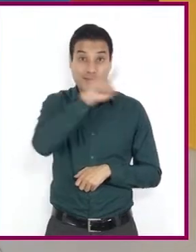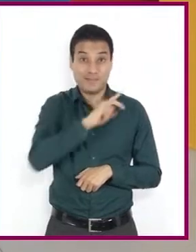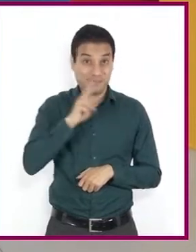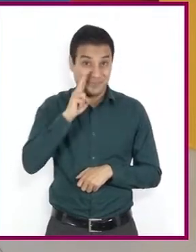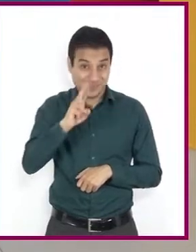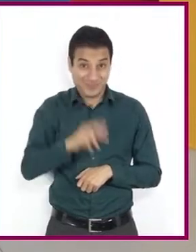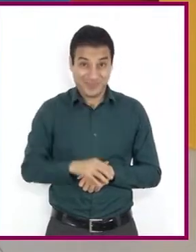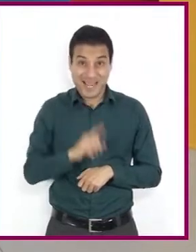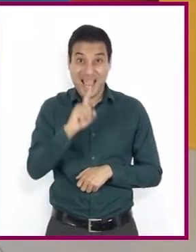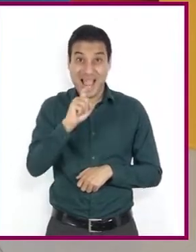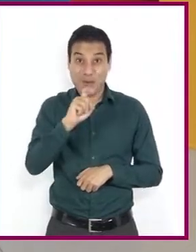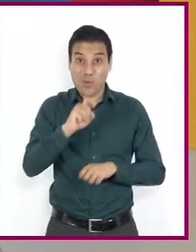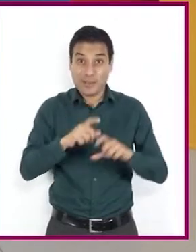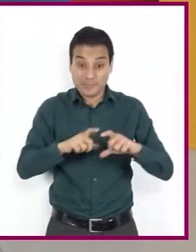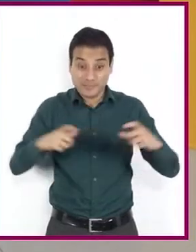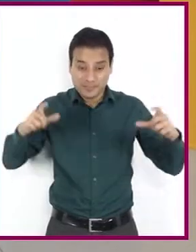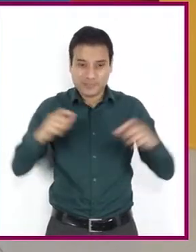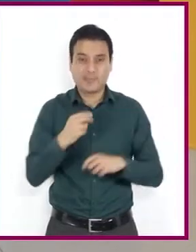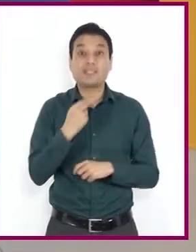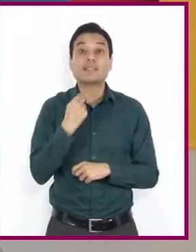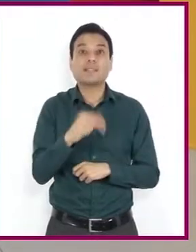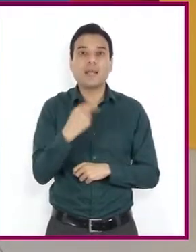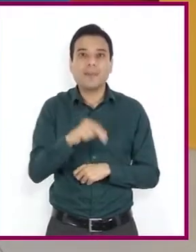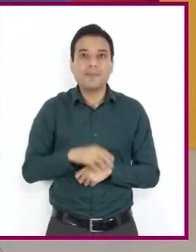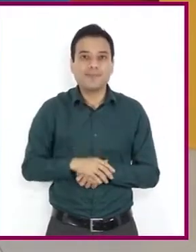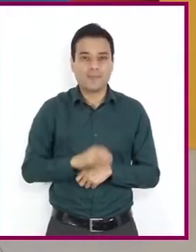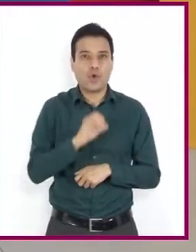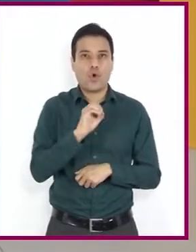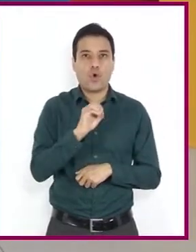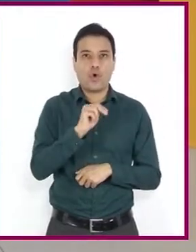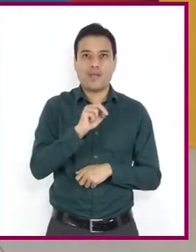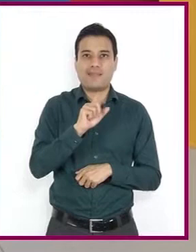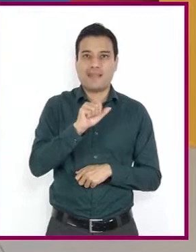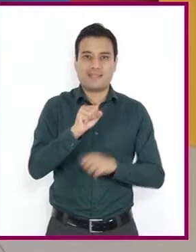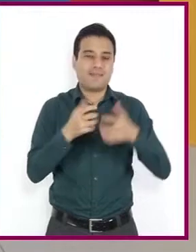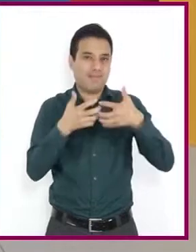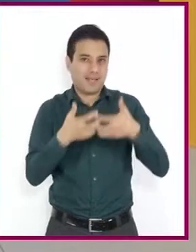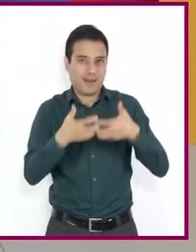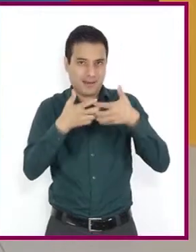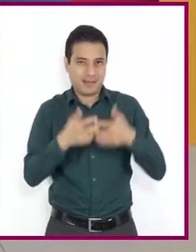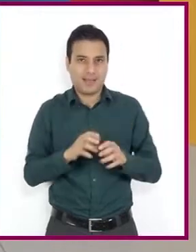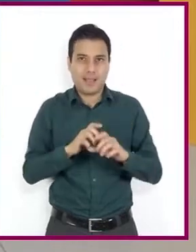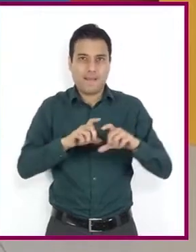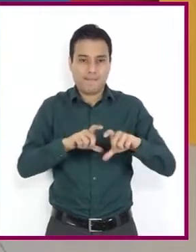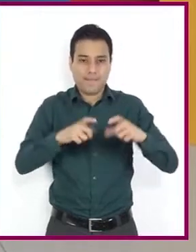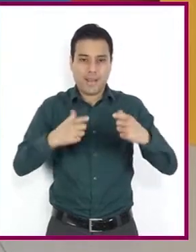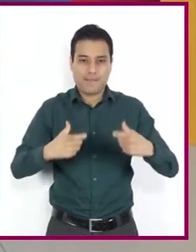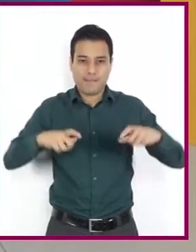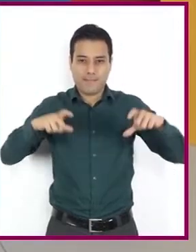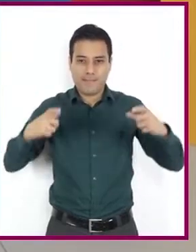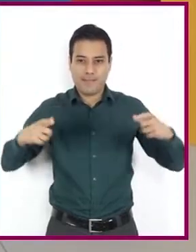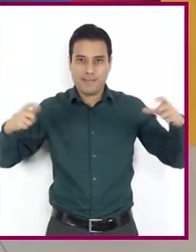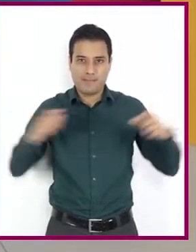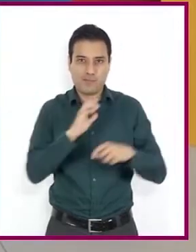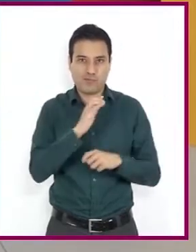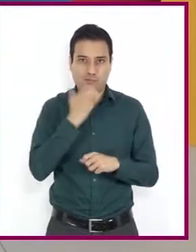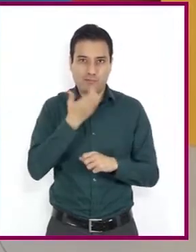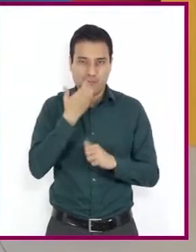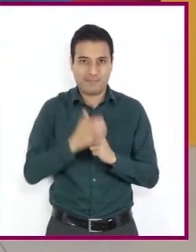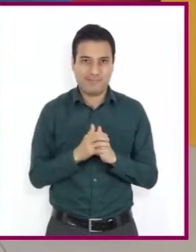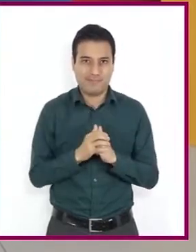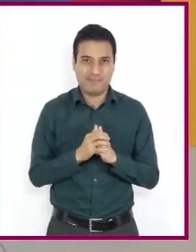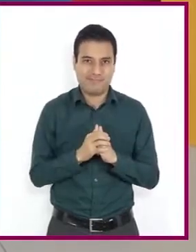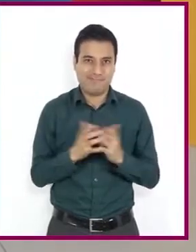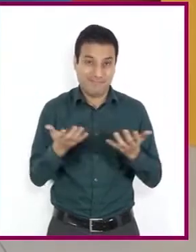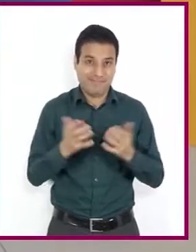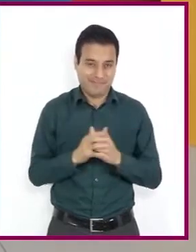del agua se llaman ondas mecánicas y son del tipo transversal. Esto es, cuando se